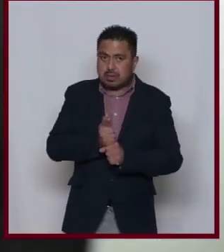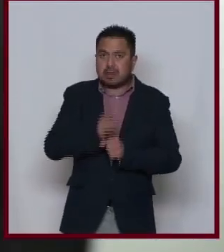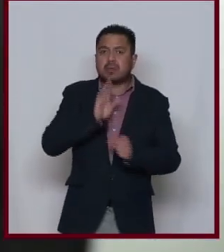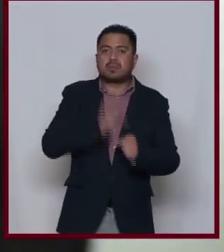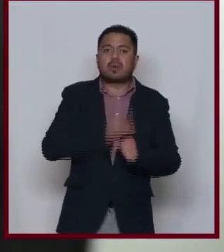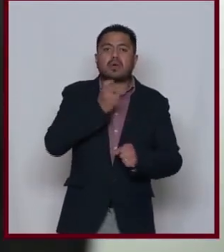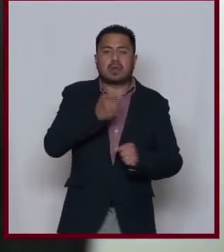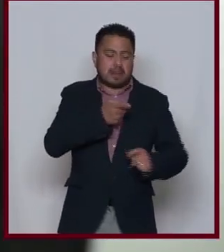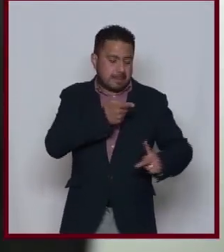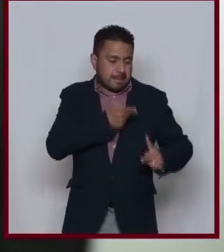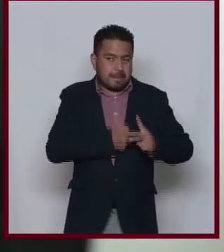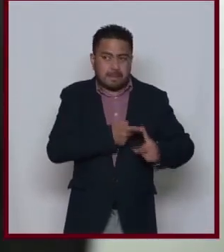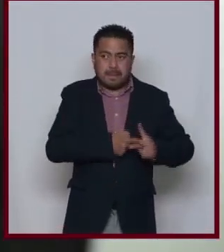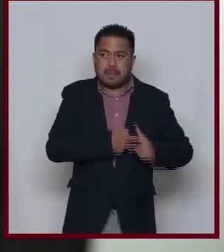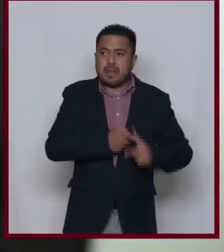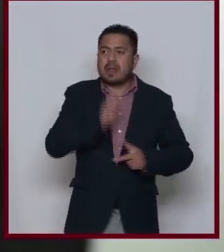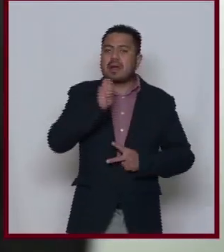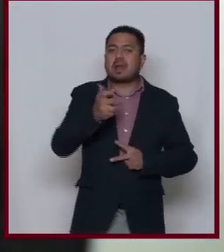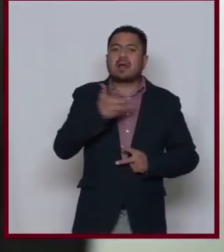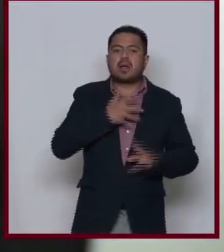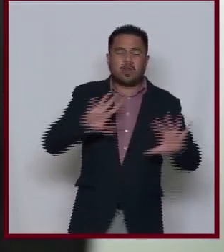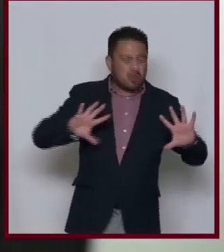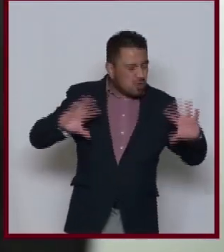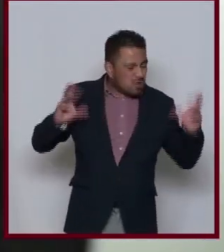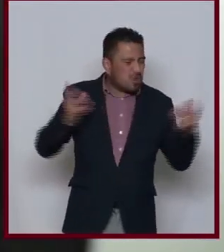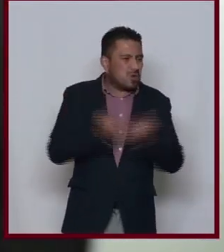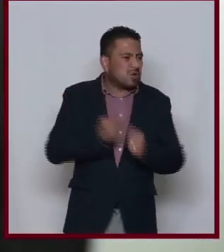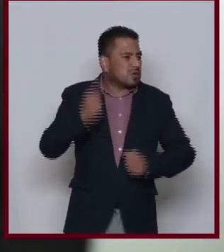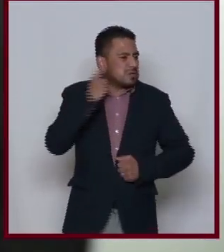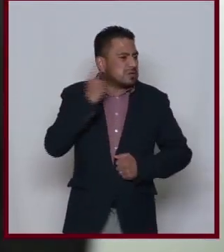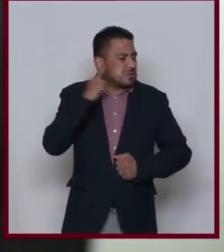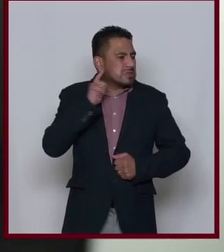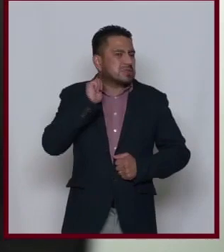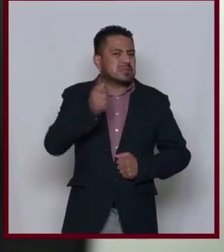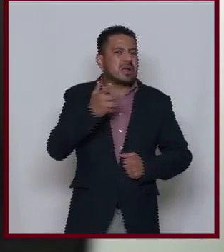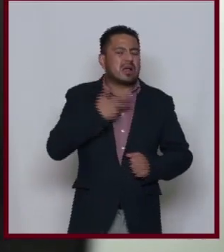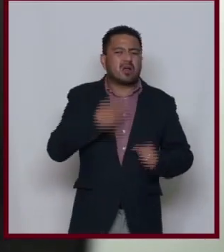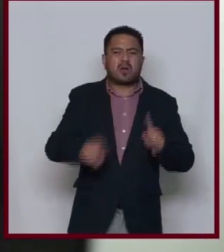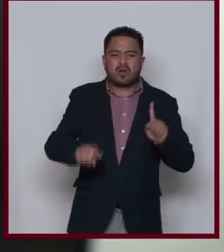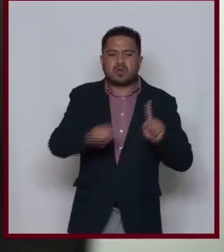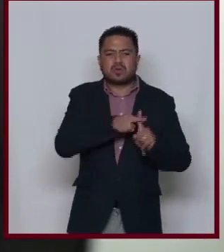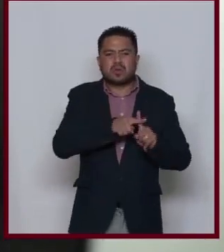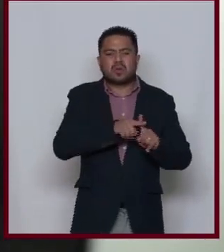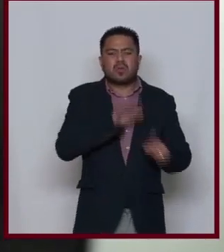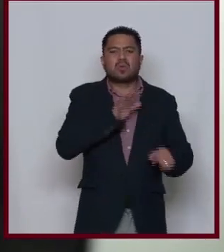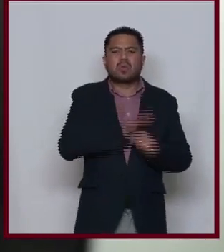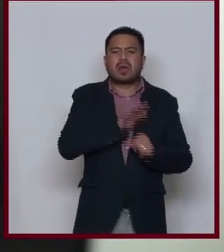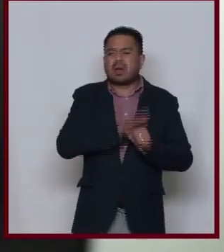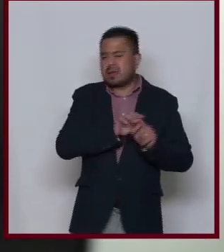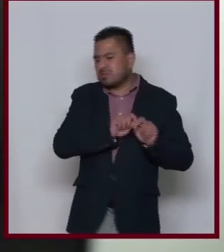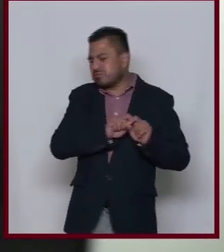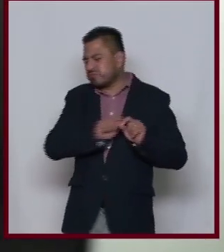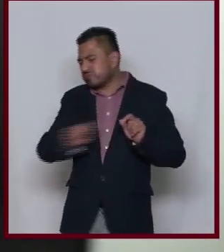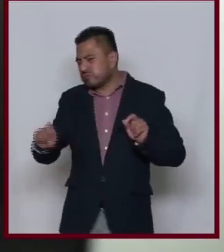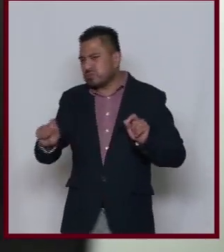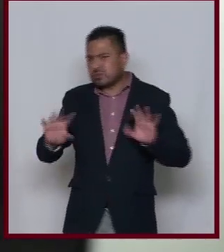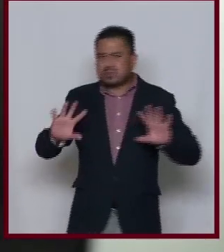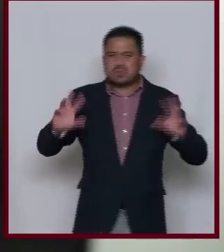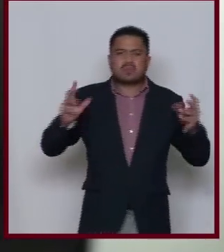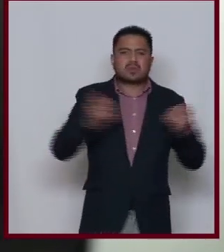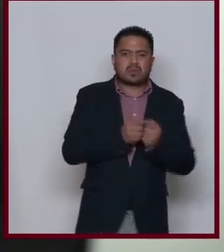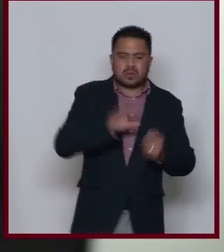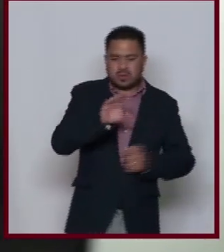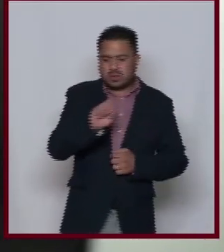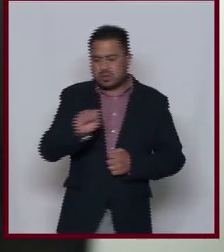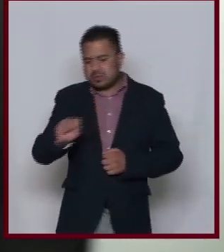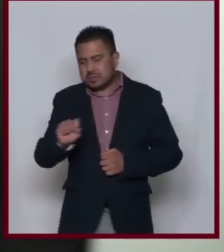eso están las matemáticas, que todo sonido está como sumas, puede ser finitas o infinitas, de senos y cosenos,